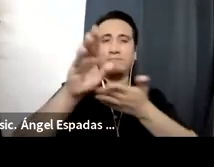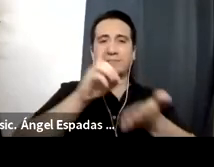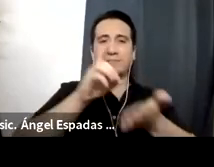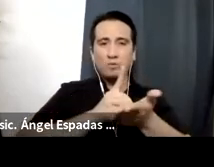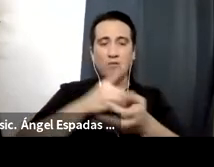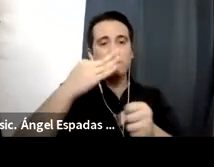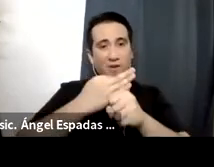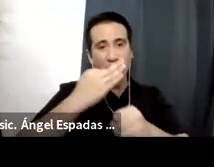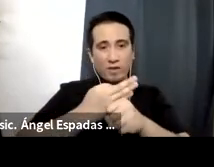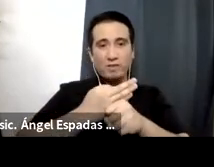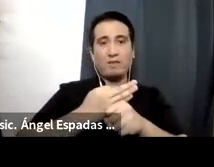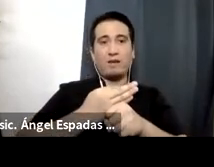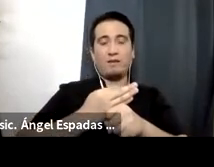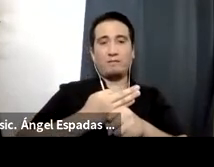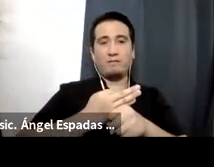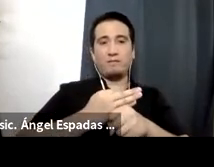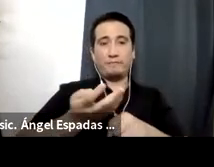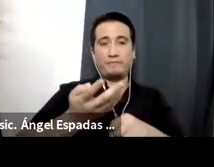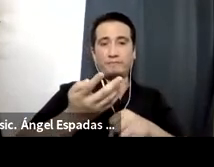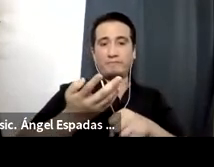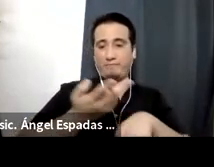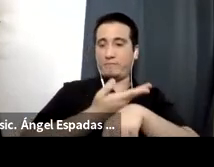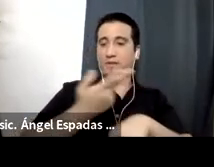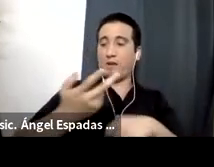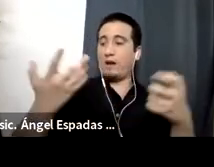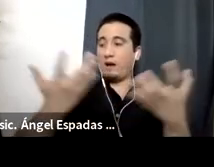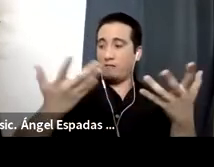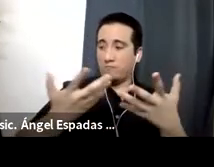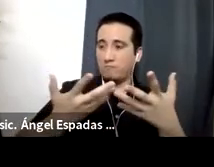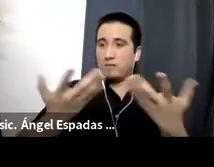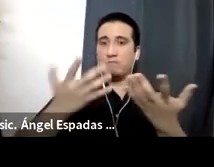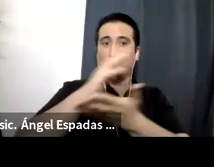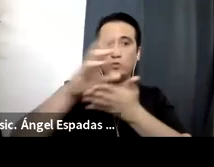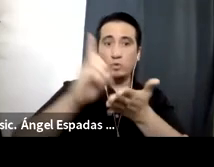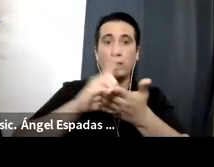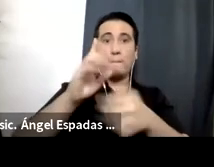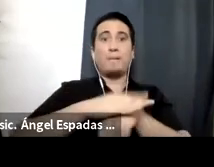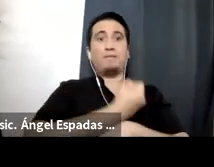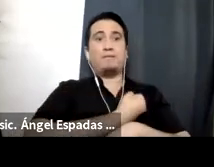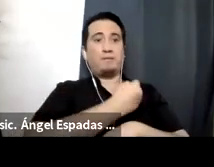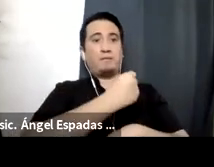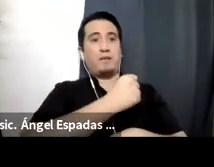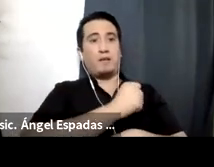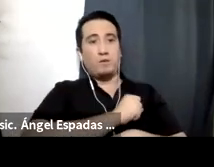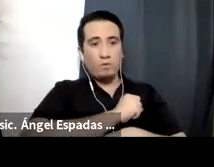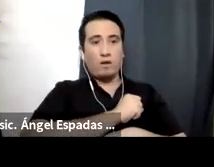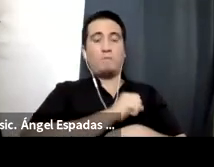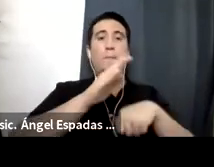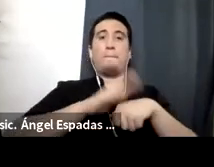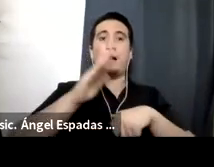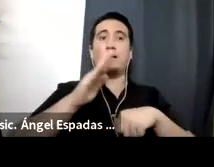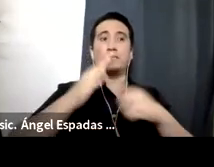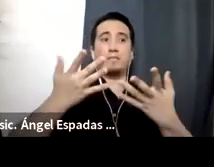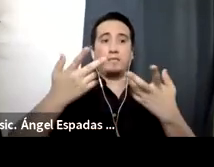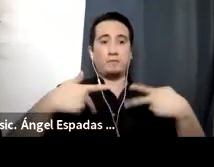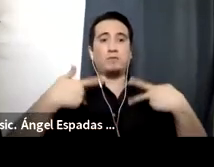una tendencia de decir, bueno, pues tenemos que hacer ciudades más saludables, más vivibles,